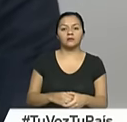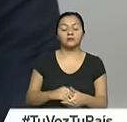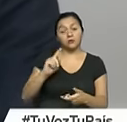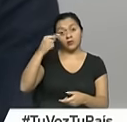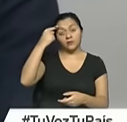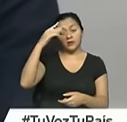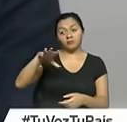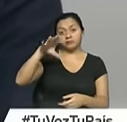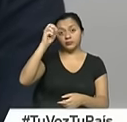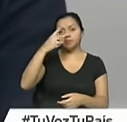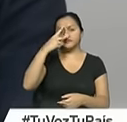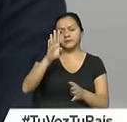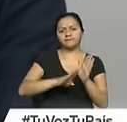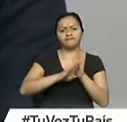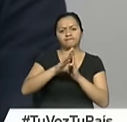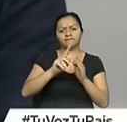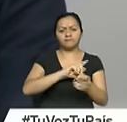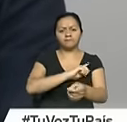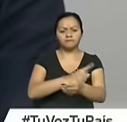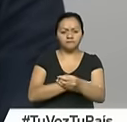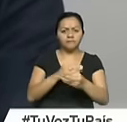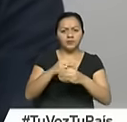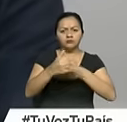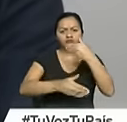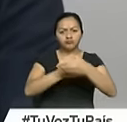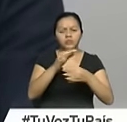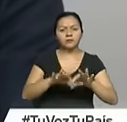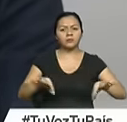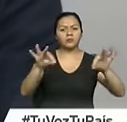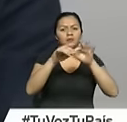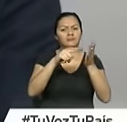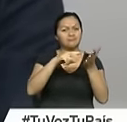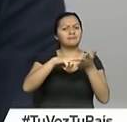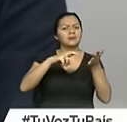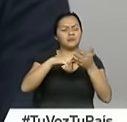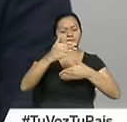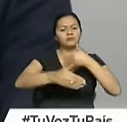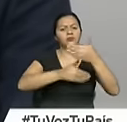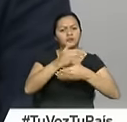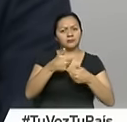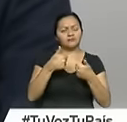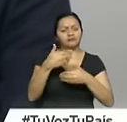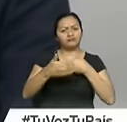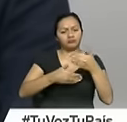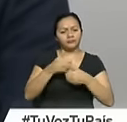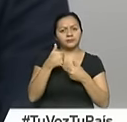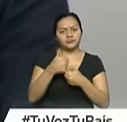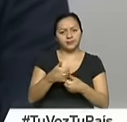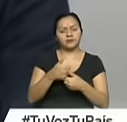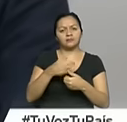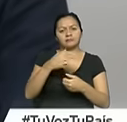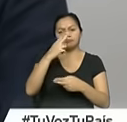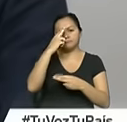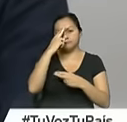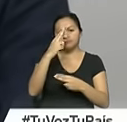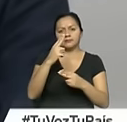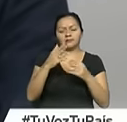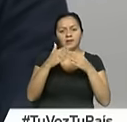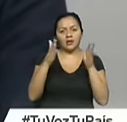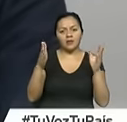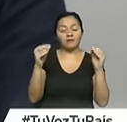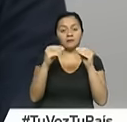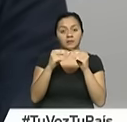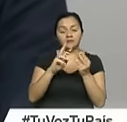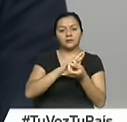dado cuenta del enorme potencial que tiene el sector y se ha marcado en un proceso franco, abierto,